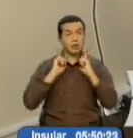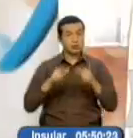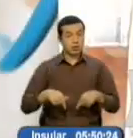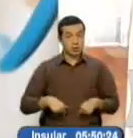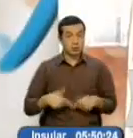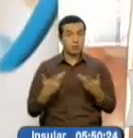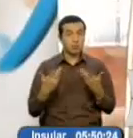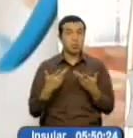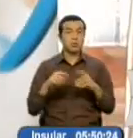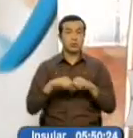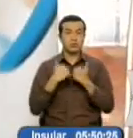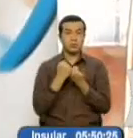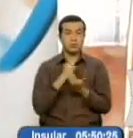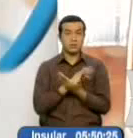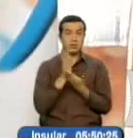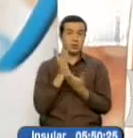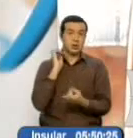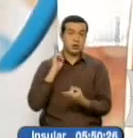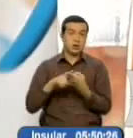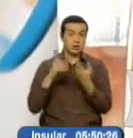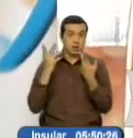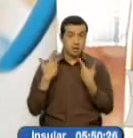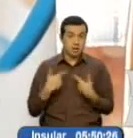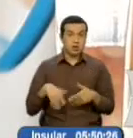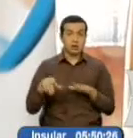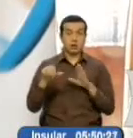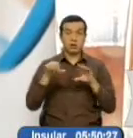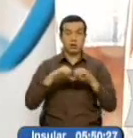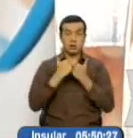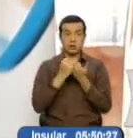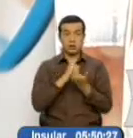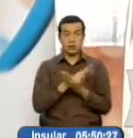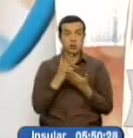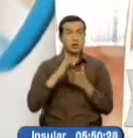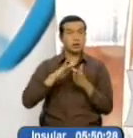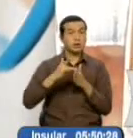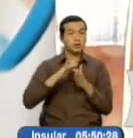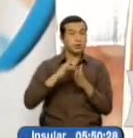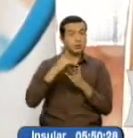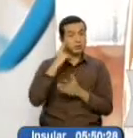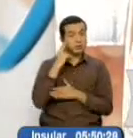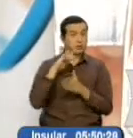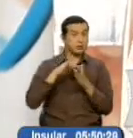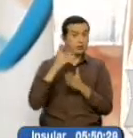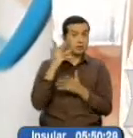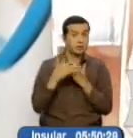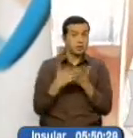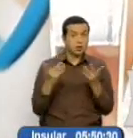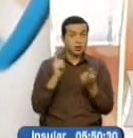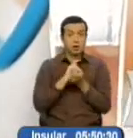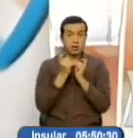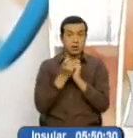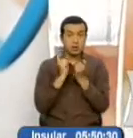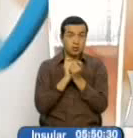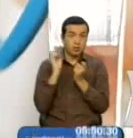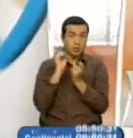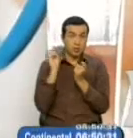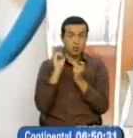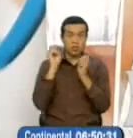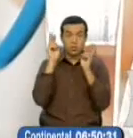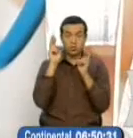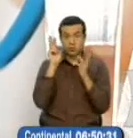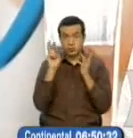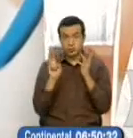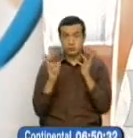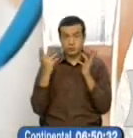la Asamblea. Hasta que no conste en el marco legislativo tenemos el riesgo de que pueda ser cambiado y que podamos retroceder en todos los